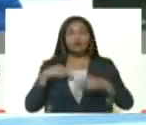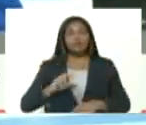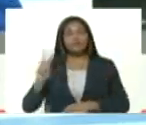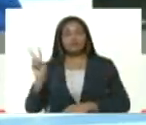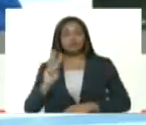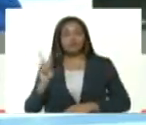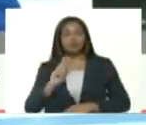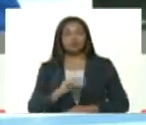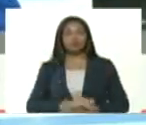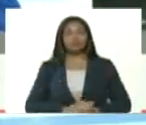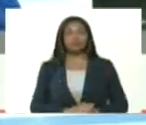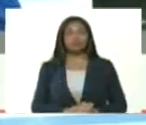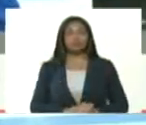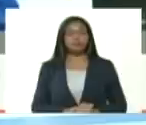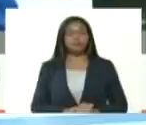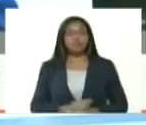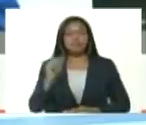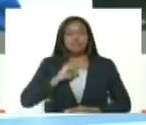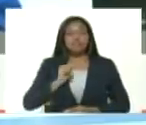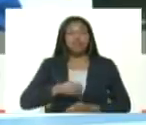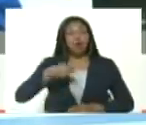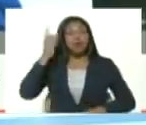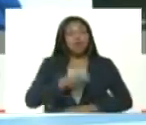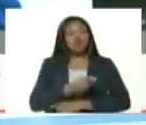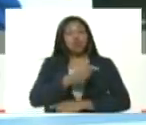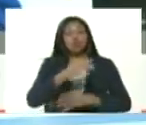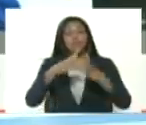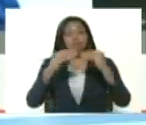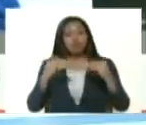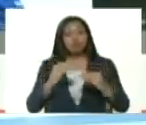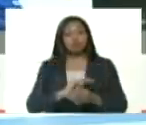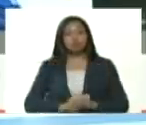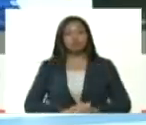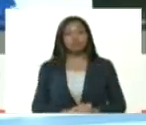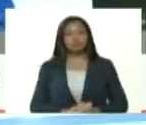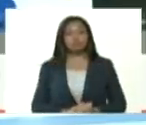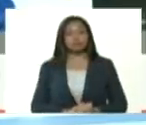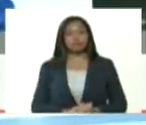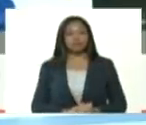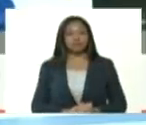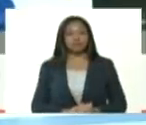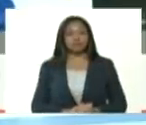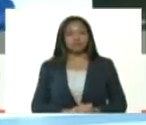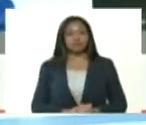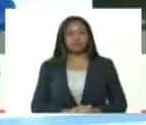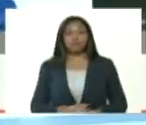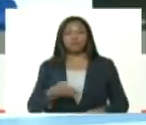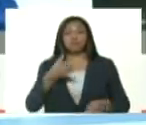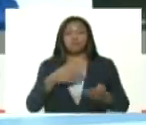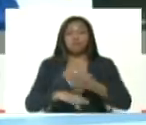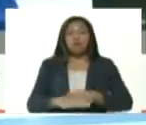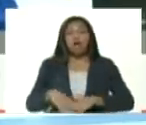Venezuela sí es obligatorio para salir a la calle,